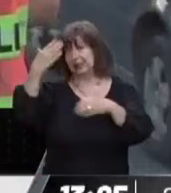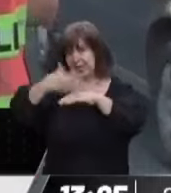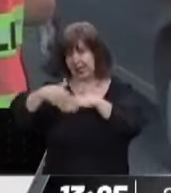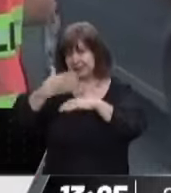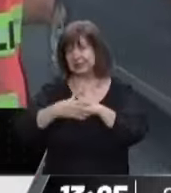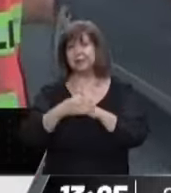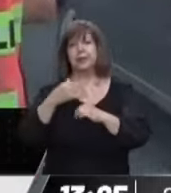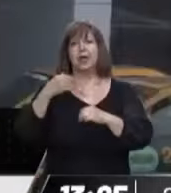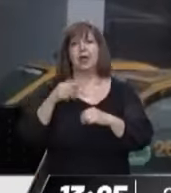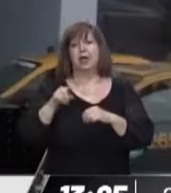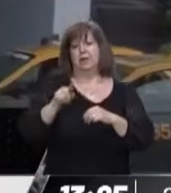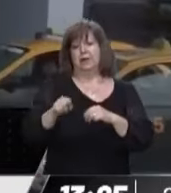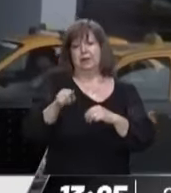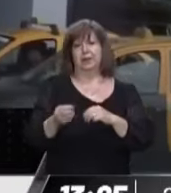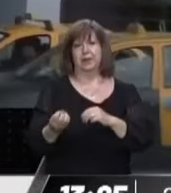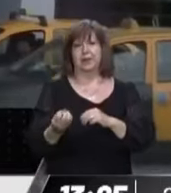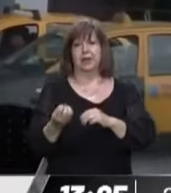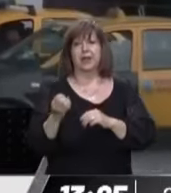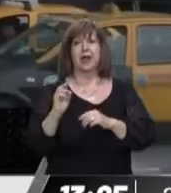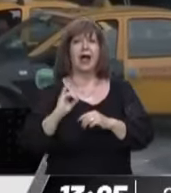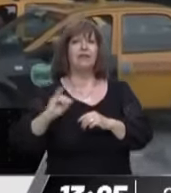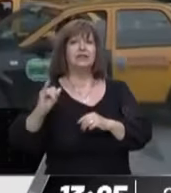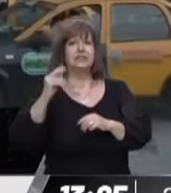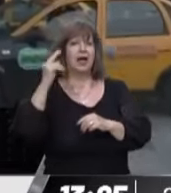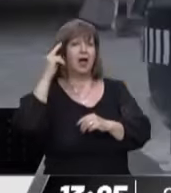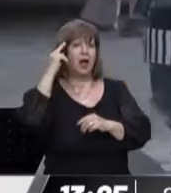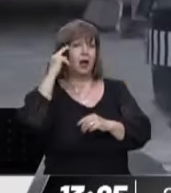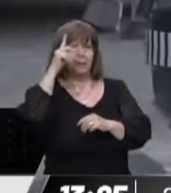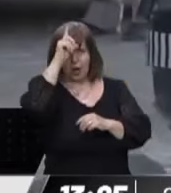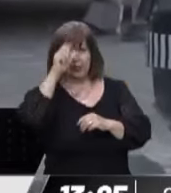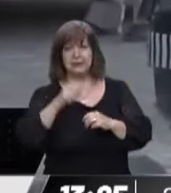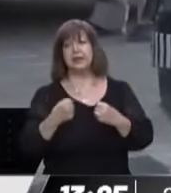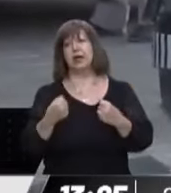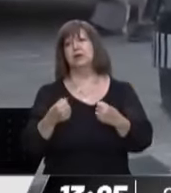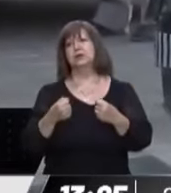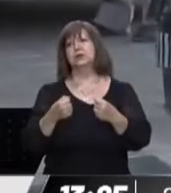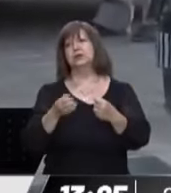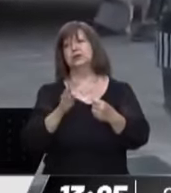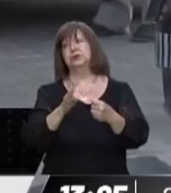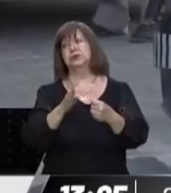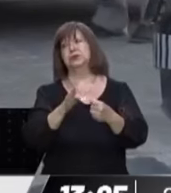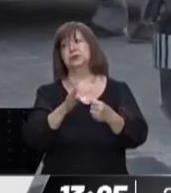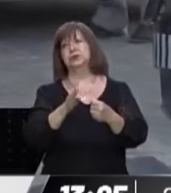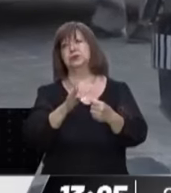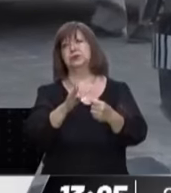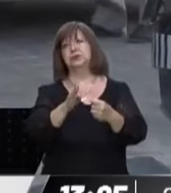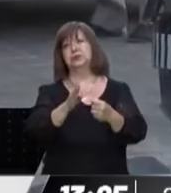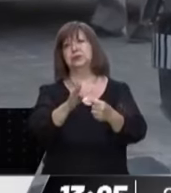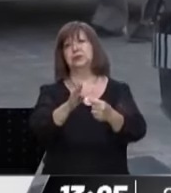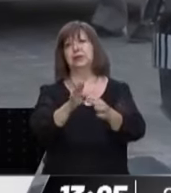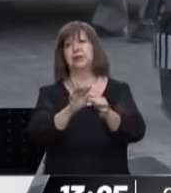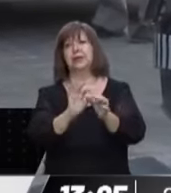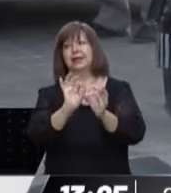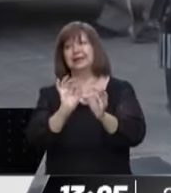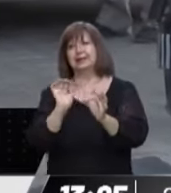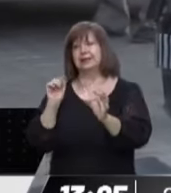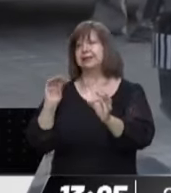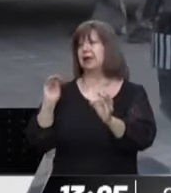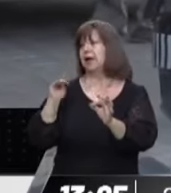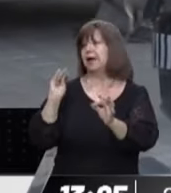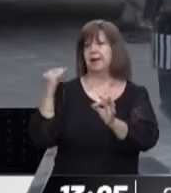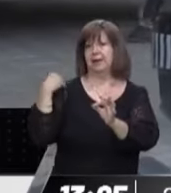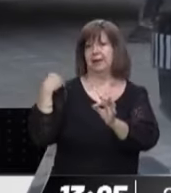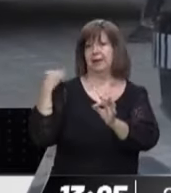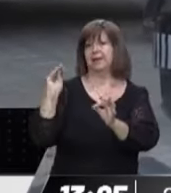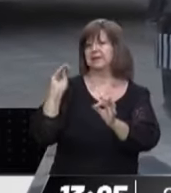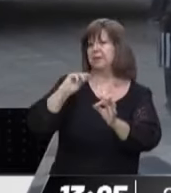que el sujeto se bajó del taxi en la zona de Rodeo de la Cruz, cerca de la rotonda de Salcedo. Se montó un operativo policial en la zona que